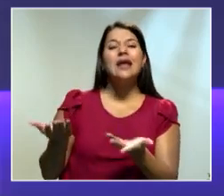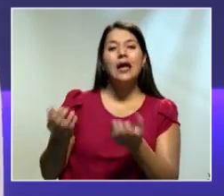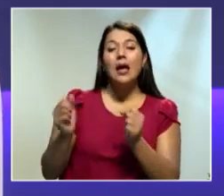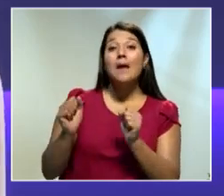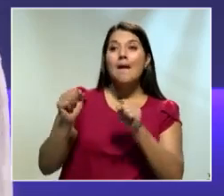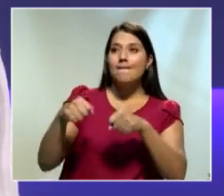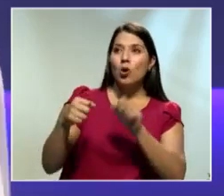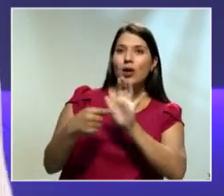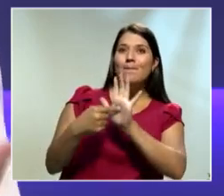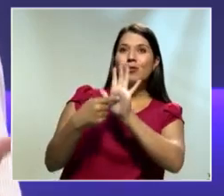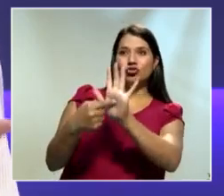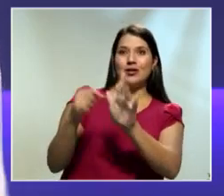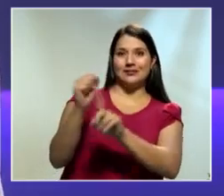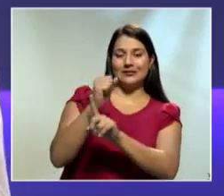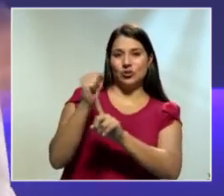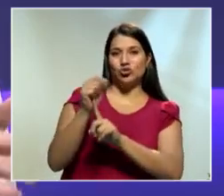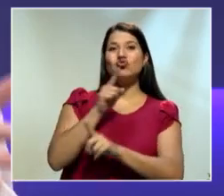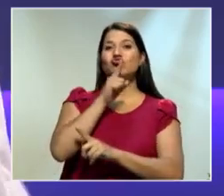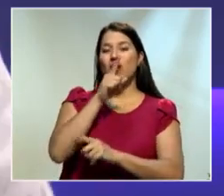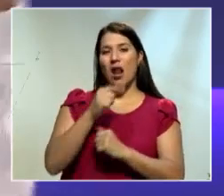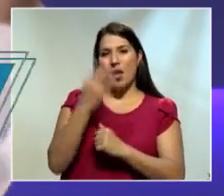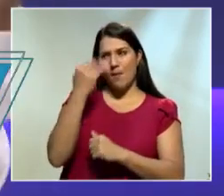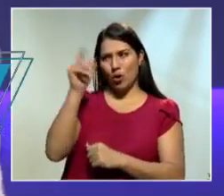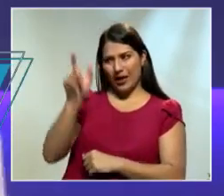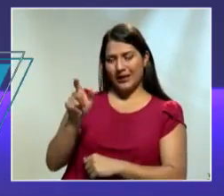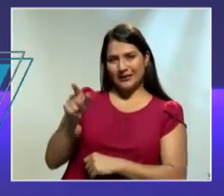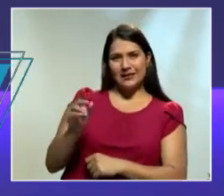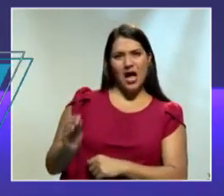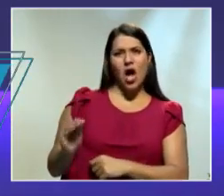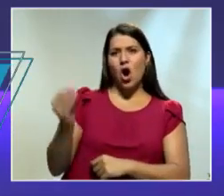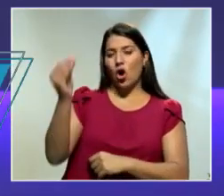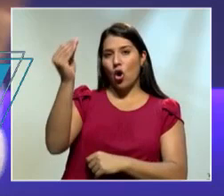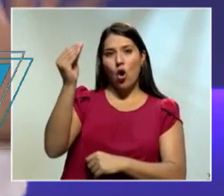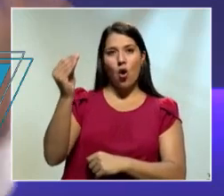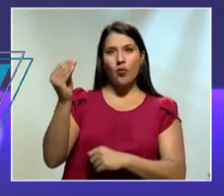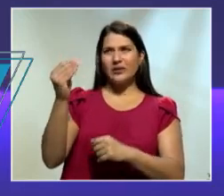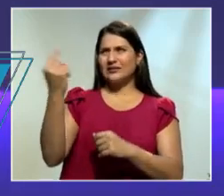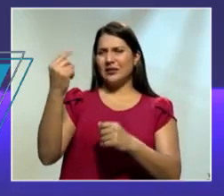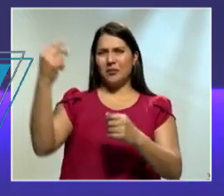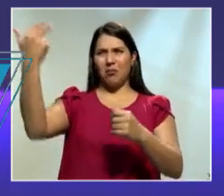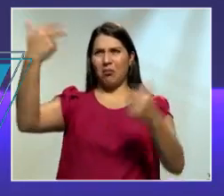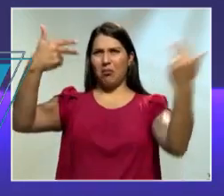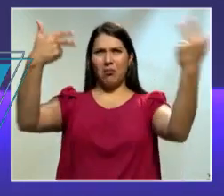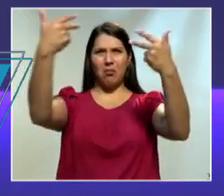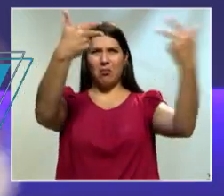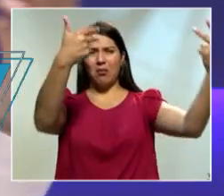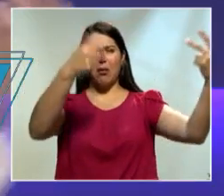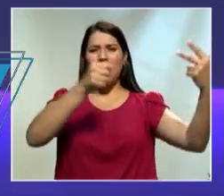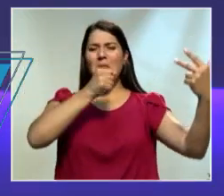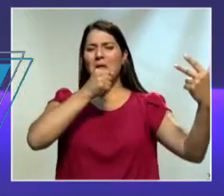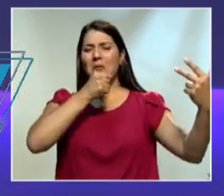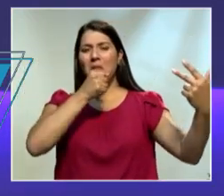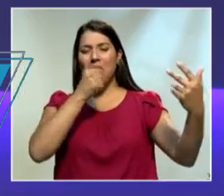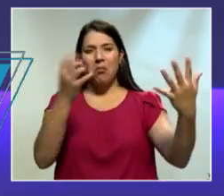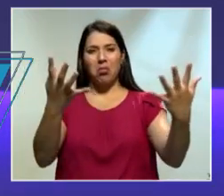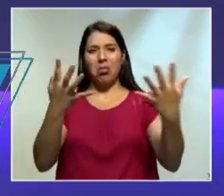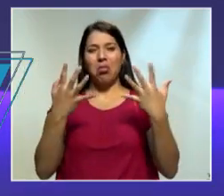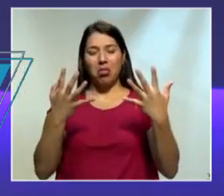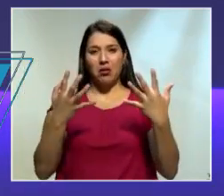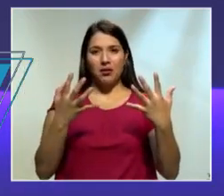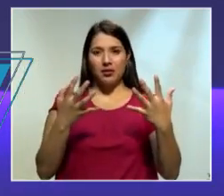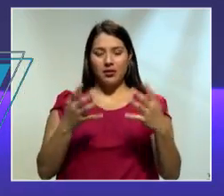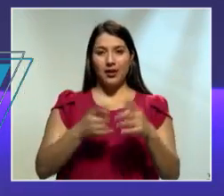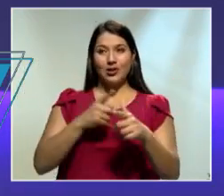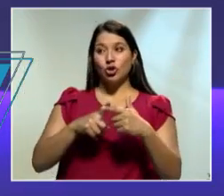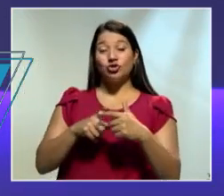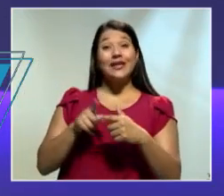visibilizar. ¿Por qué? Porque tenés a esta joven que está con todos los reflectores encima, que tiene a la prensa, que habla y de inmediato se hace viral. Sí.